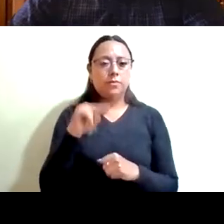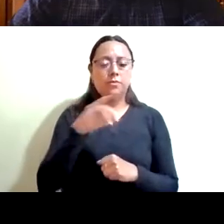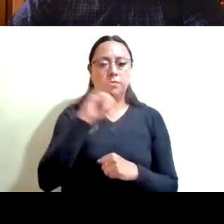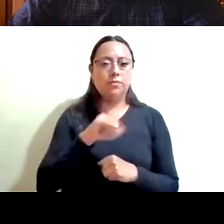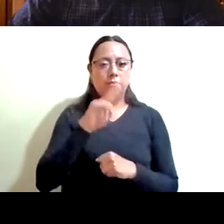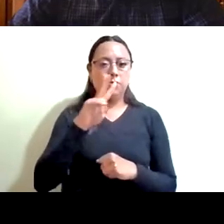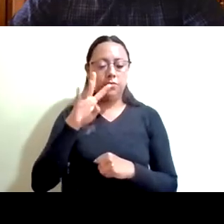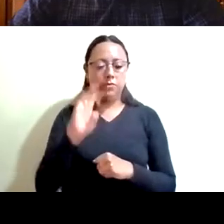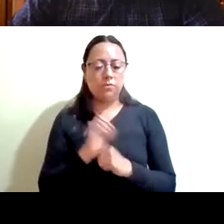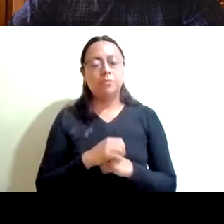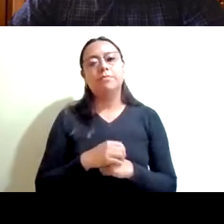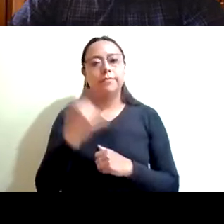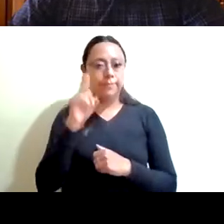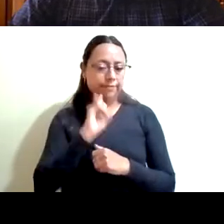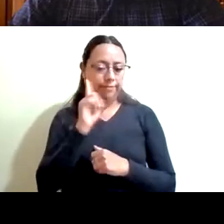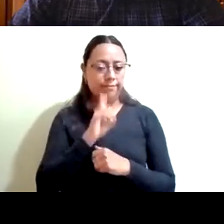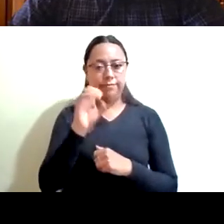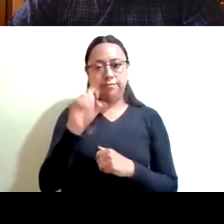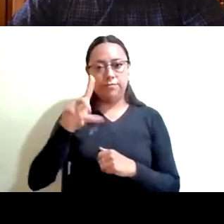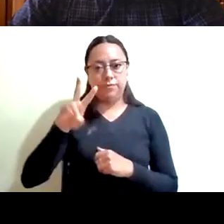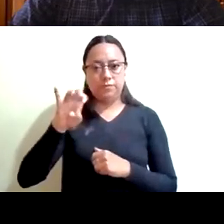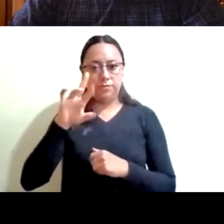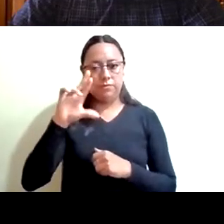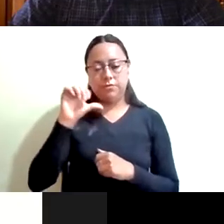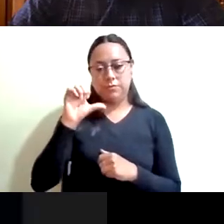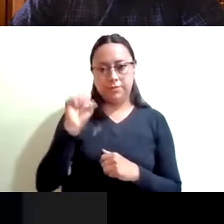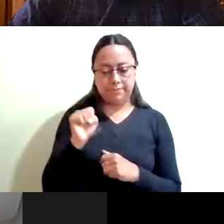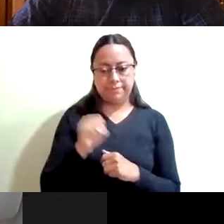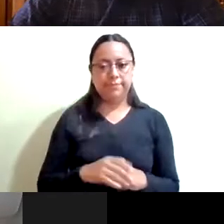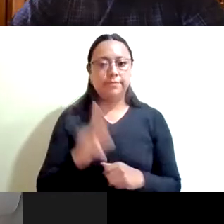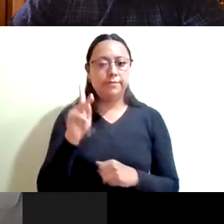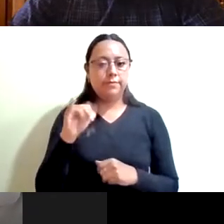Es cuanto, diputado presidente. Queda a consideración de ustedes.